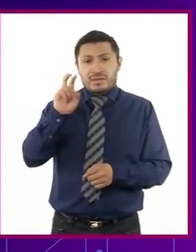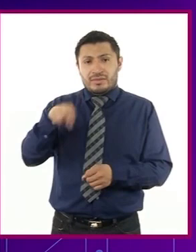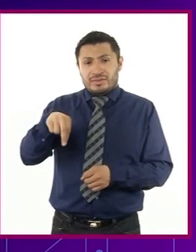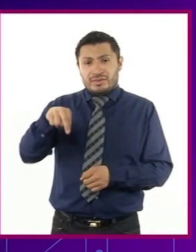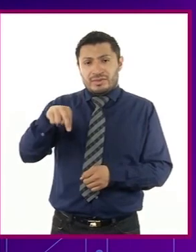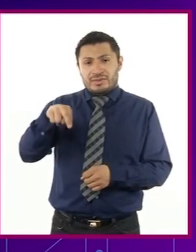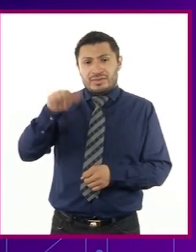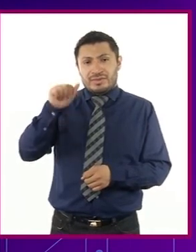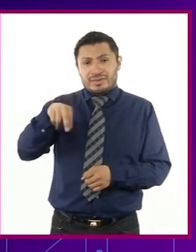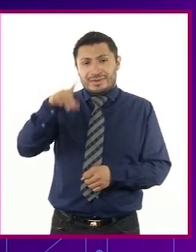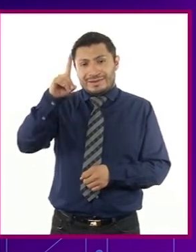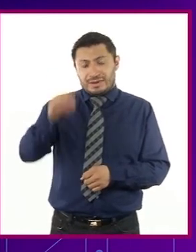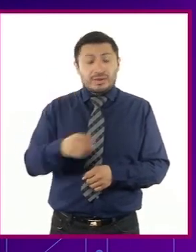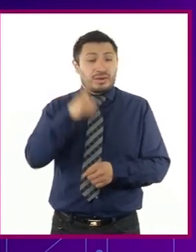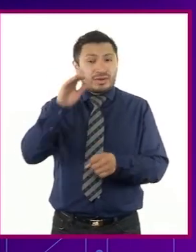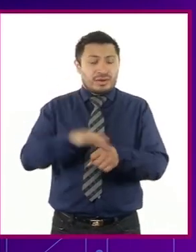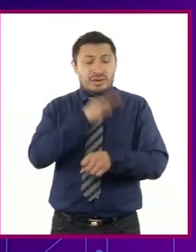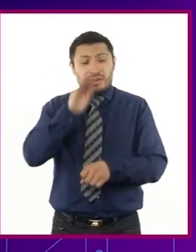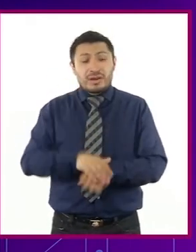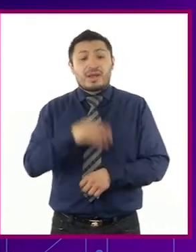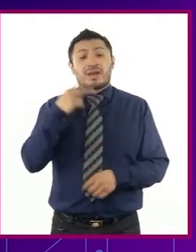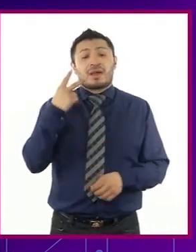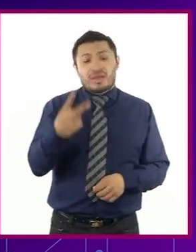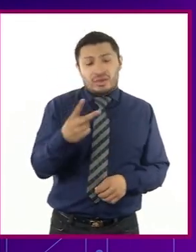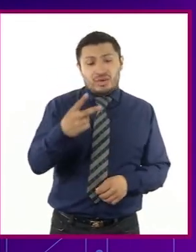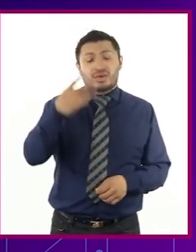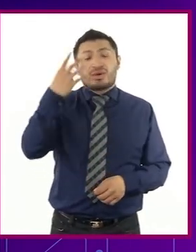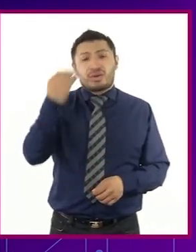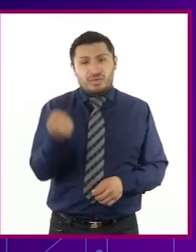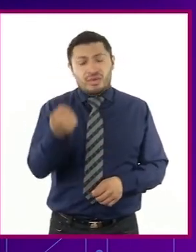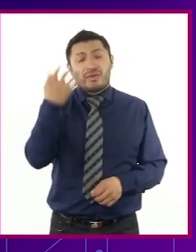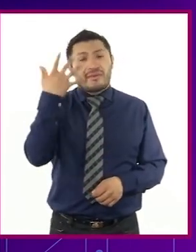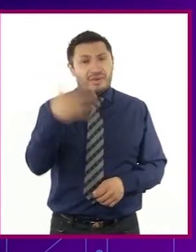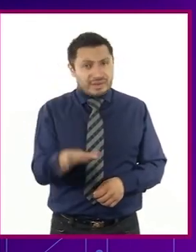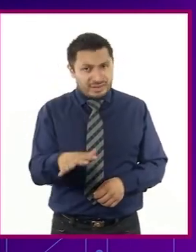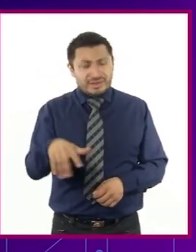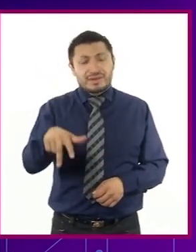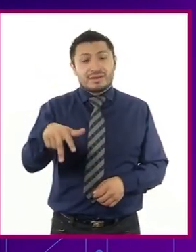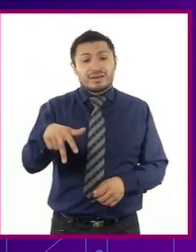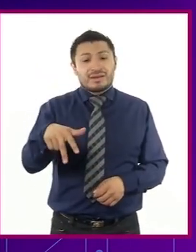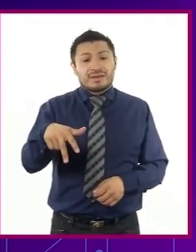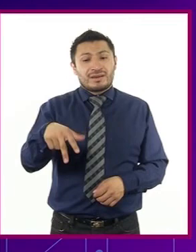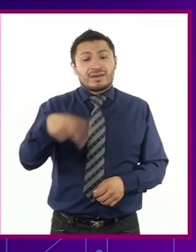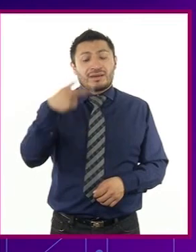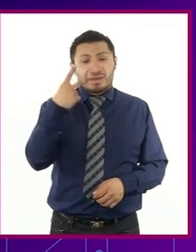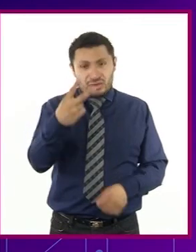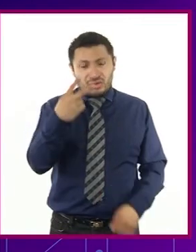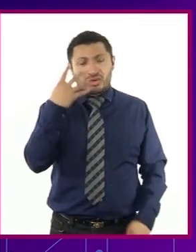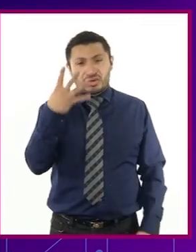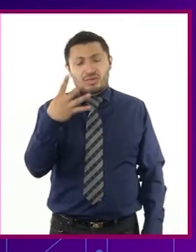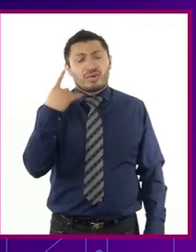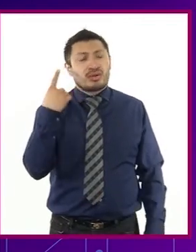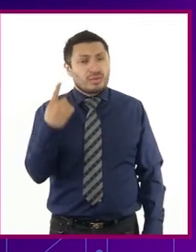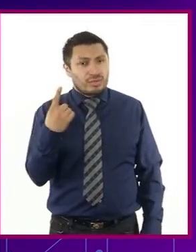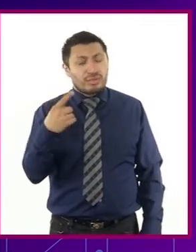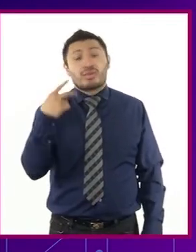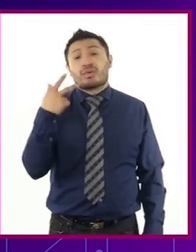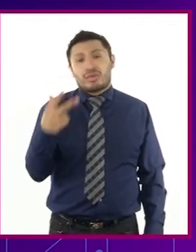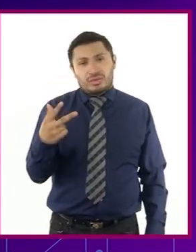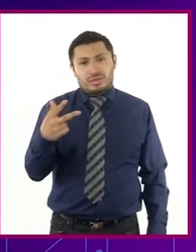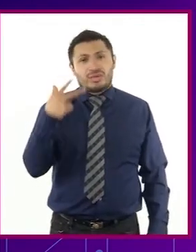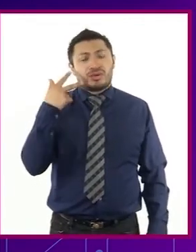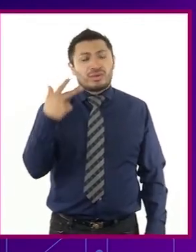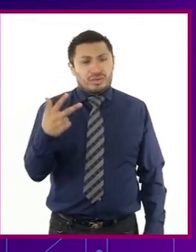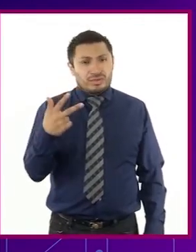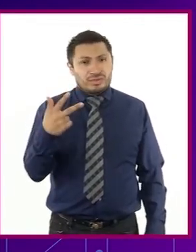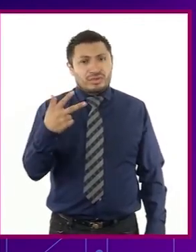sus calificaciones son 2, 9, 10, 2, 4, 1, 8,